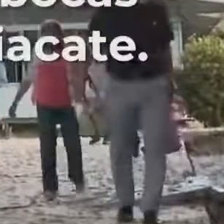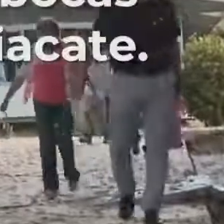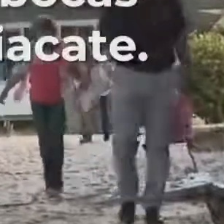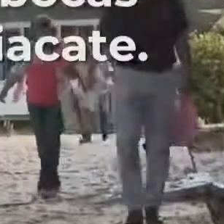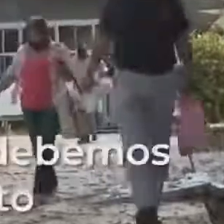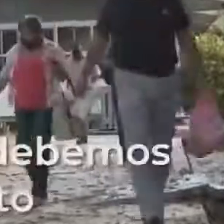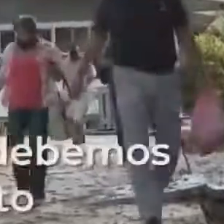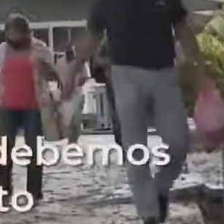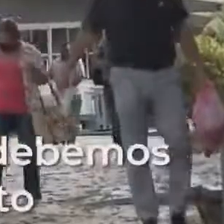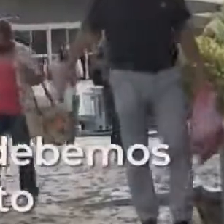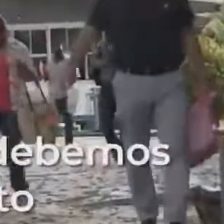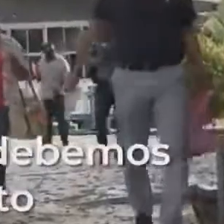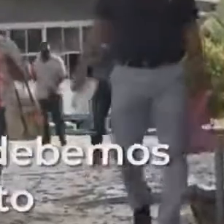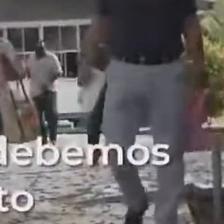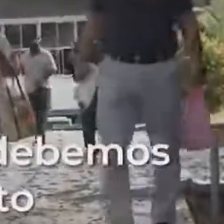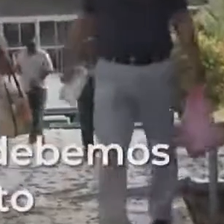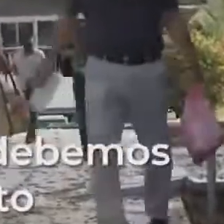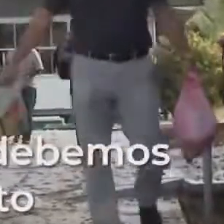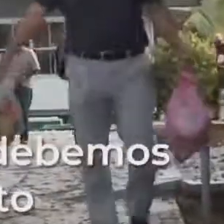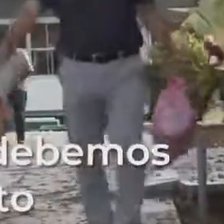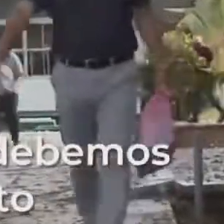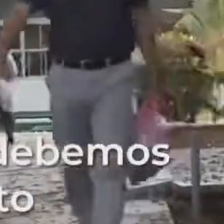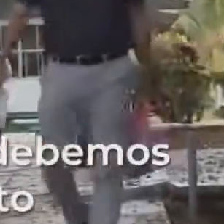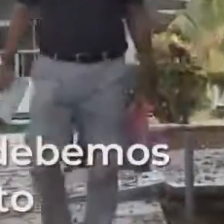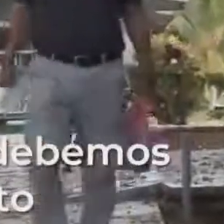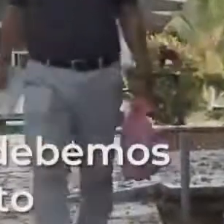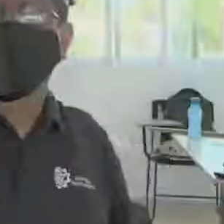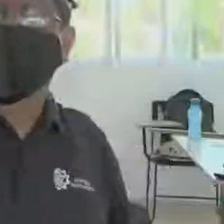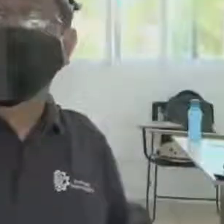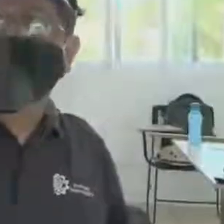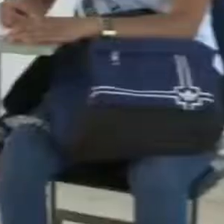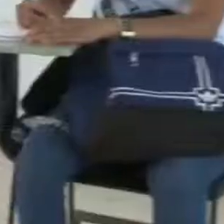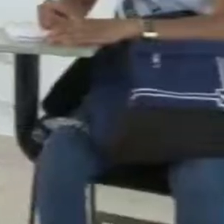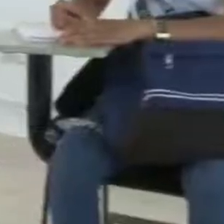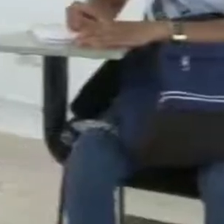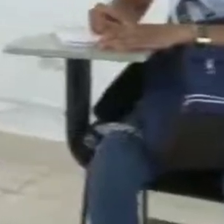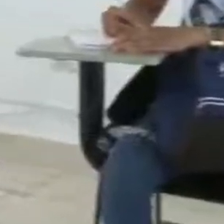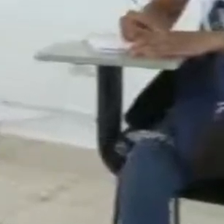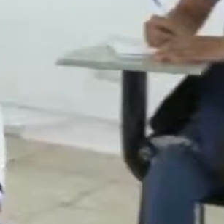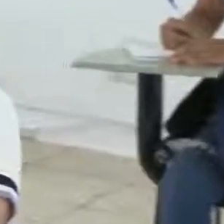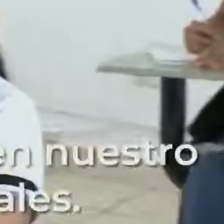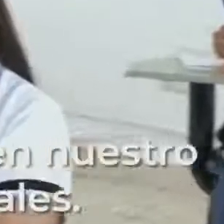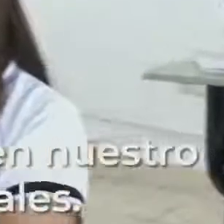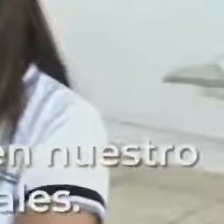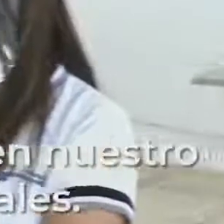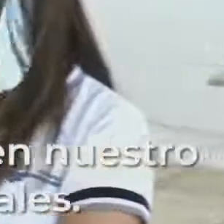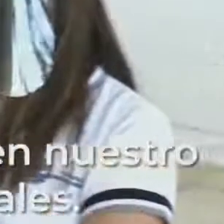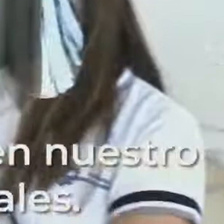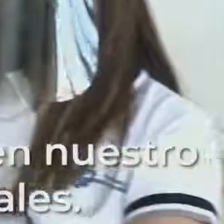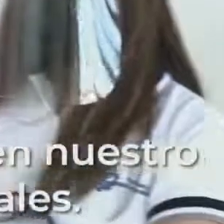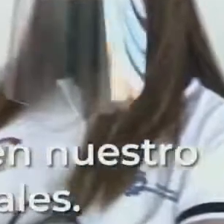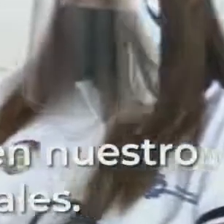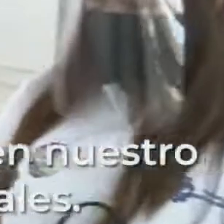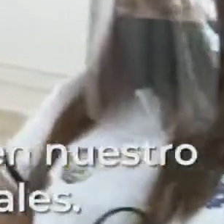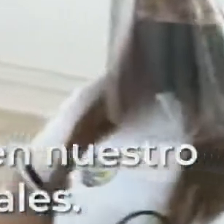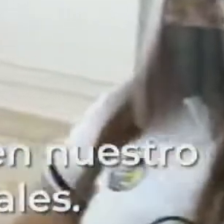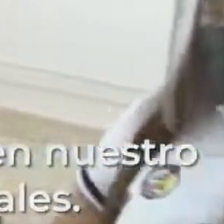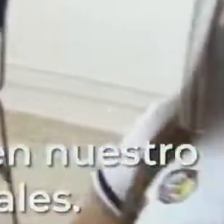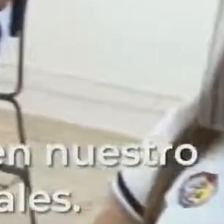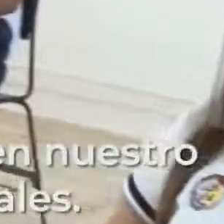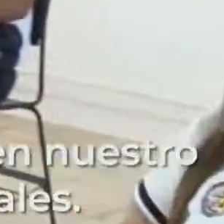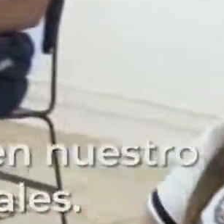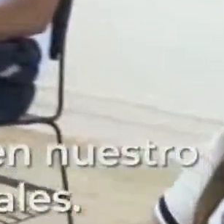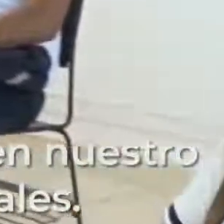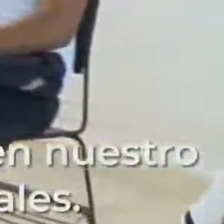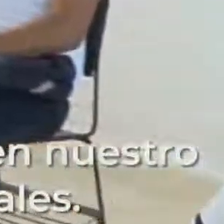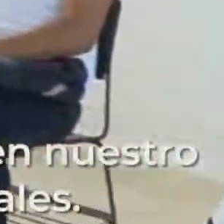o paliacate. Recuerda que el cubrebocas debemos usarlo en todo momento y lavarlo cada noche. Seguirá siendo un gran aliado en nuestro regreso